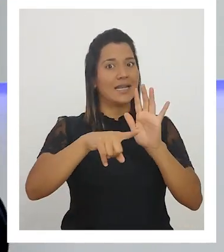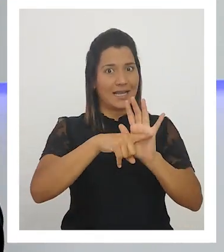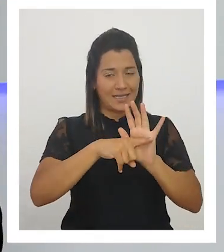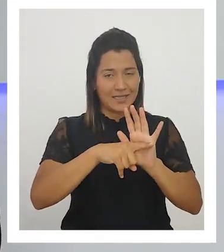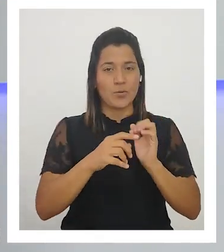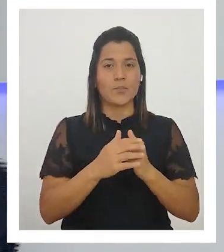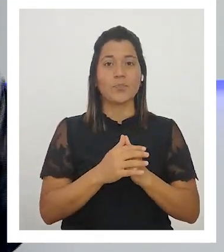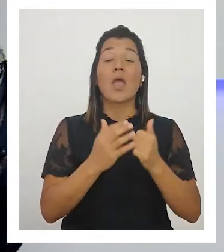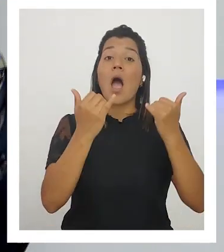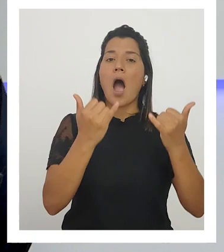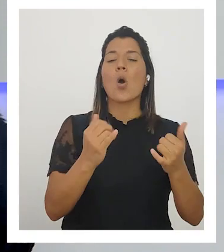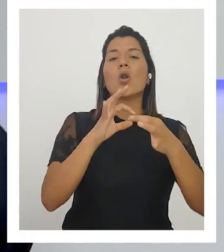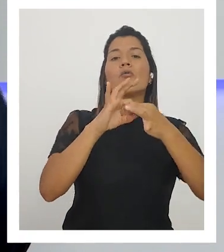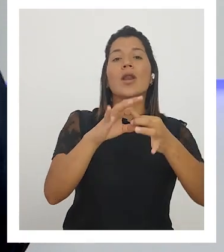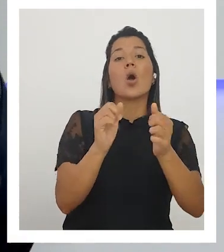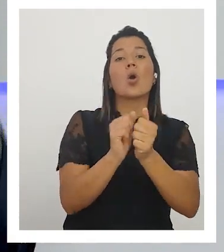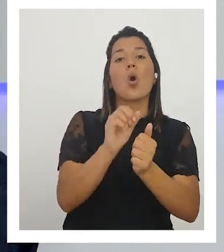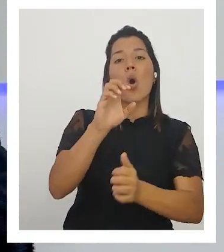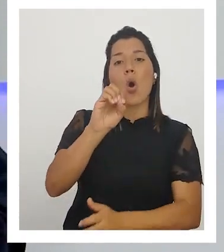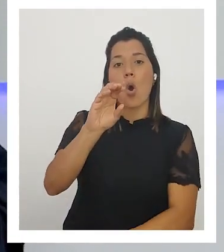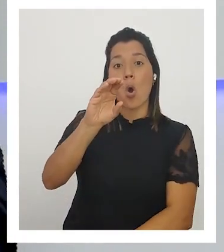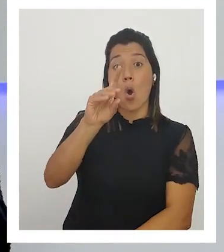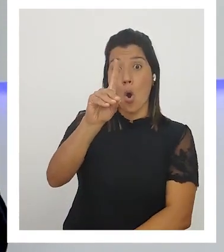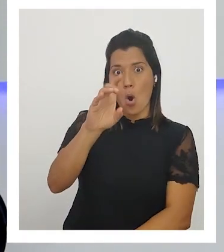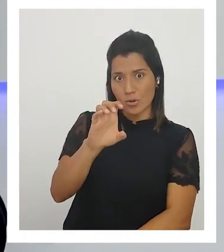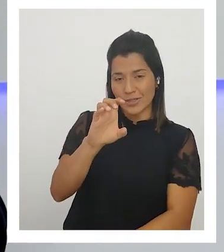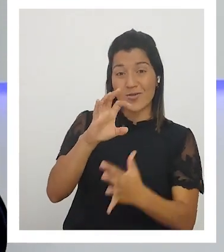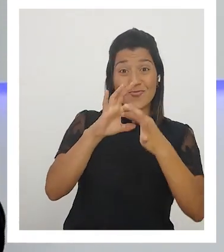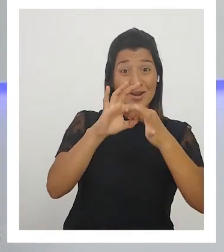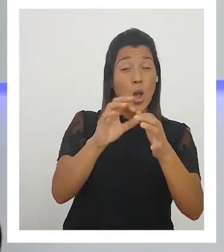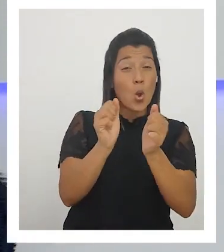Hablando de la OCDE y siempre relacionado al mismo tema,